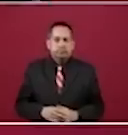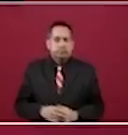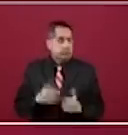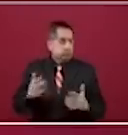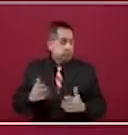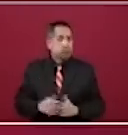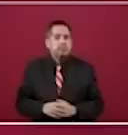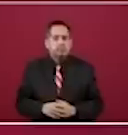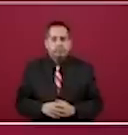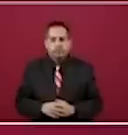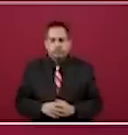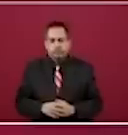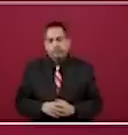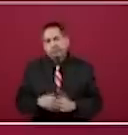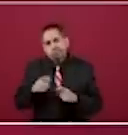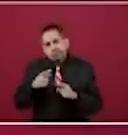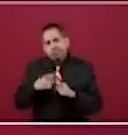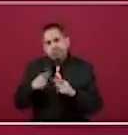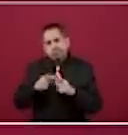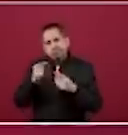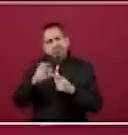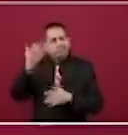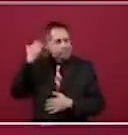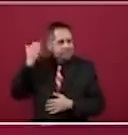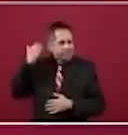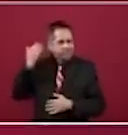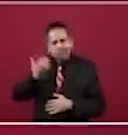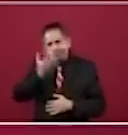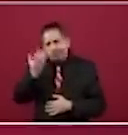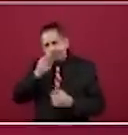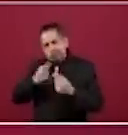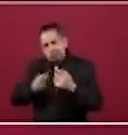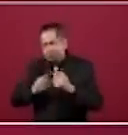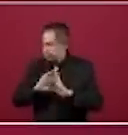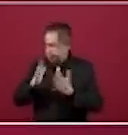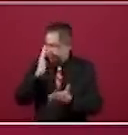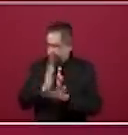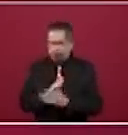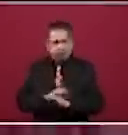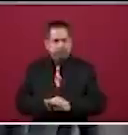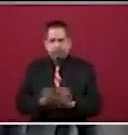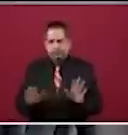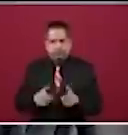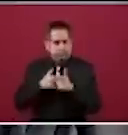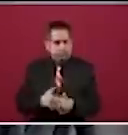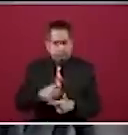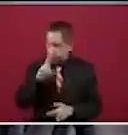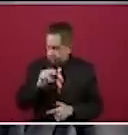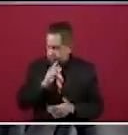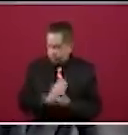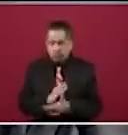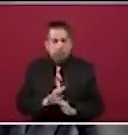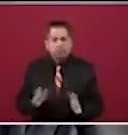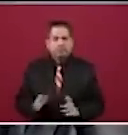Entonces, todas estas prácticas que se llevaban a cabo ya no van a seguir